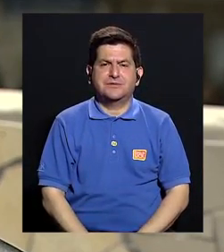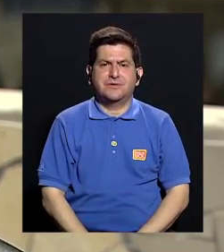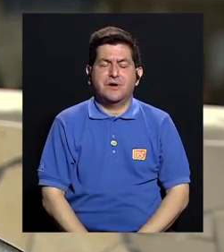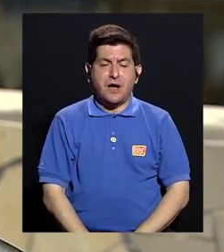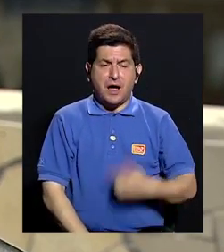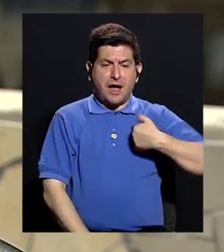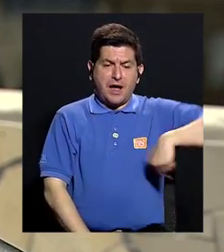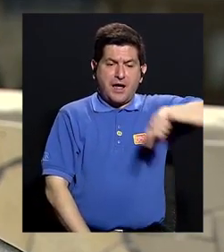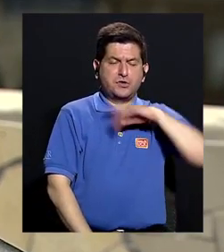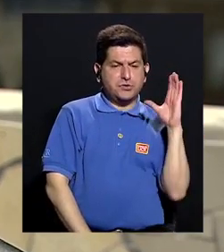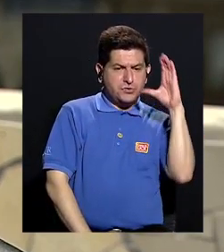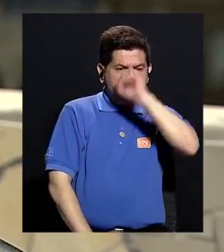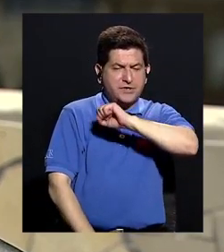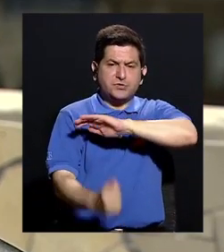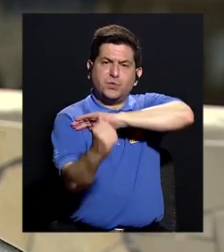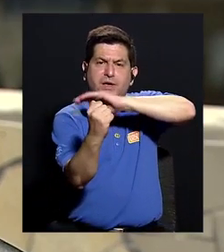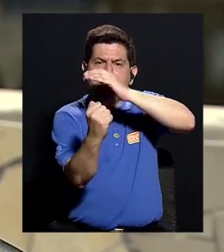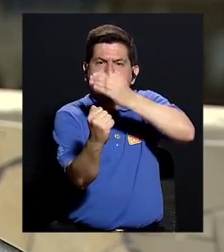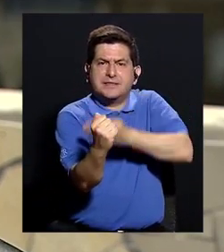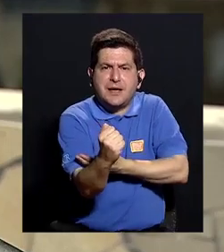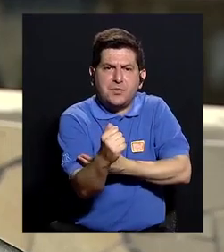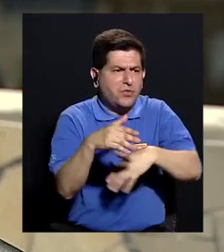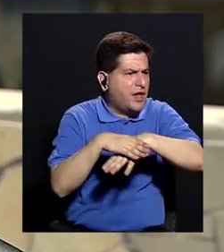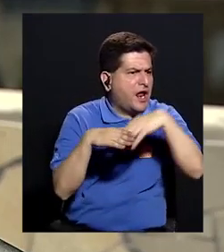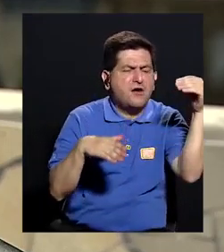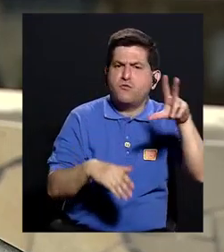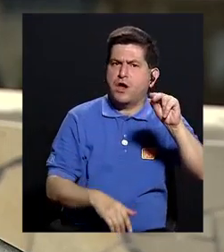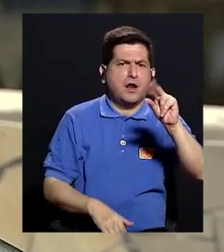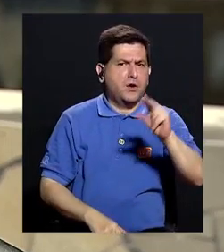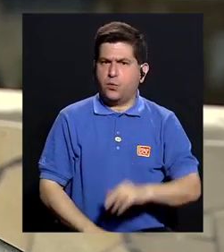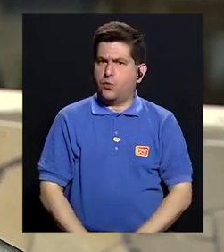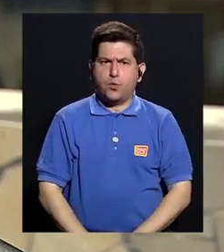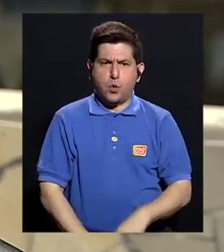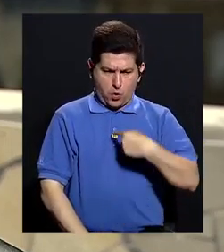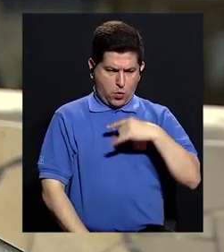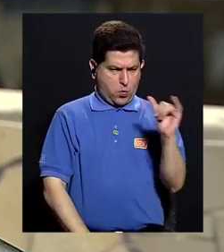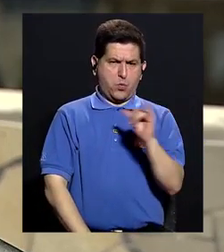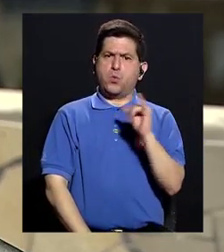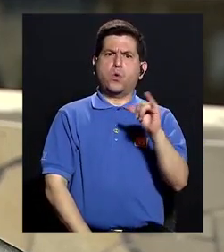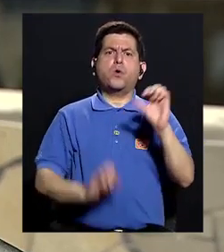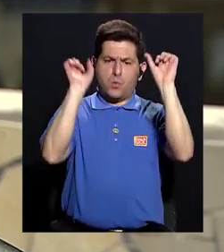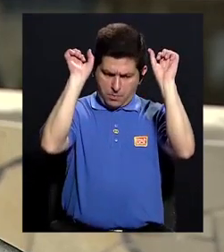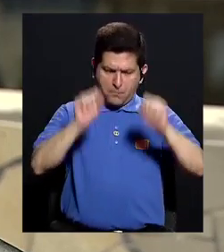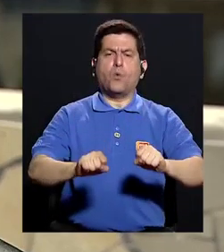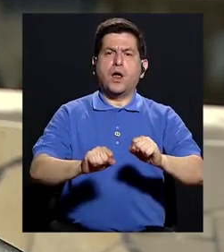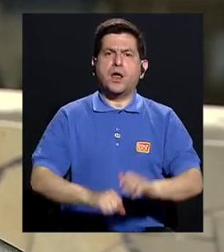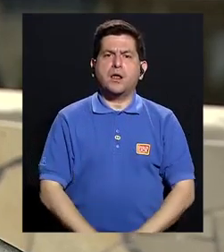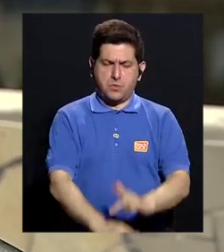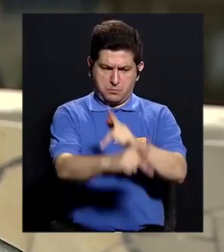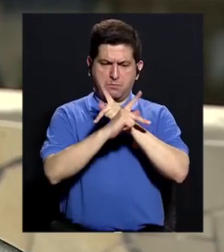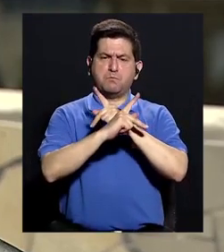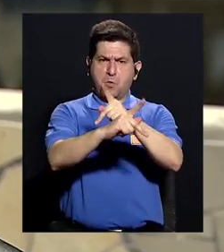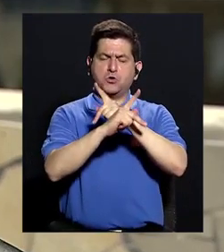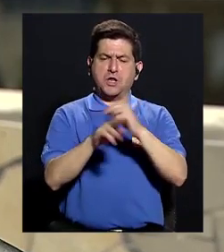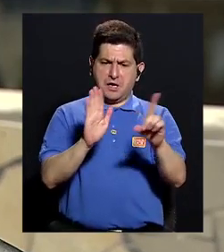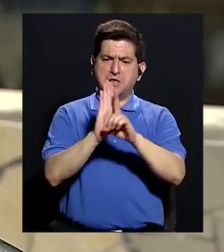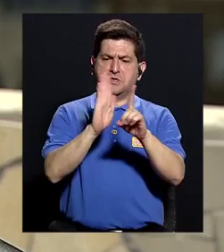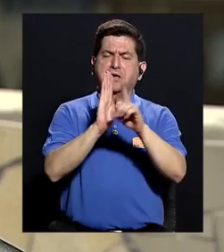reconocemos que el poder no está afuera que yo también puedo proteger